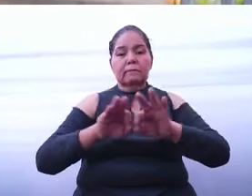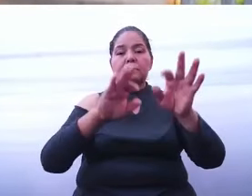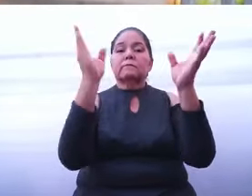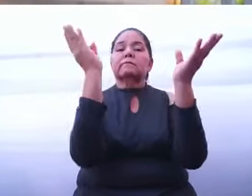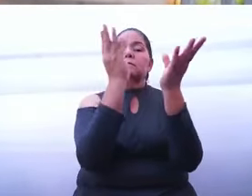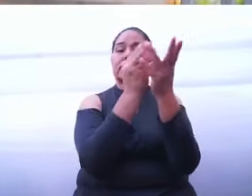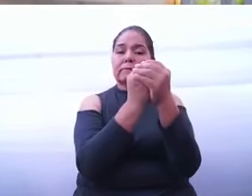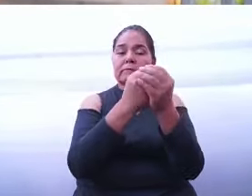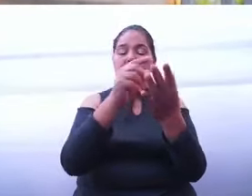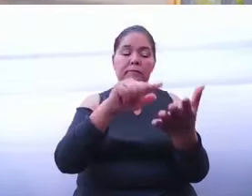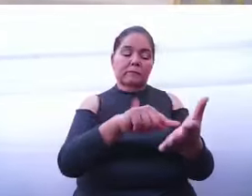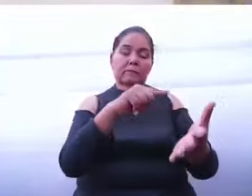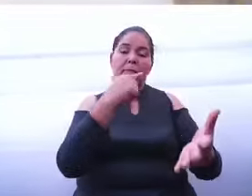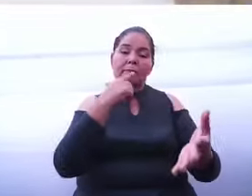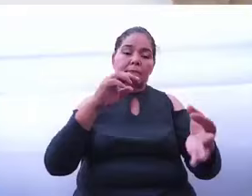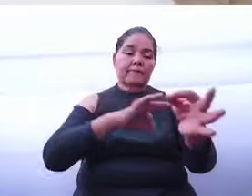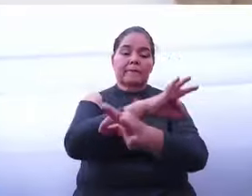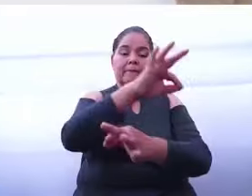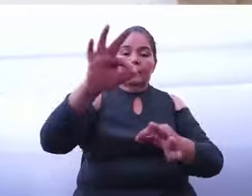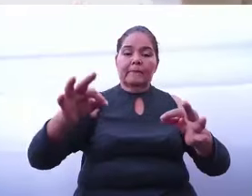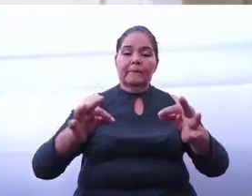es el Celaya de todas y todos.